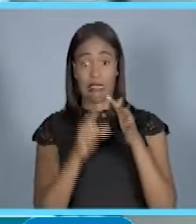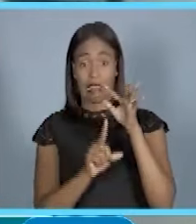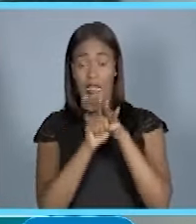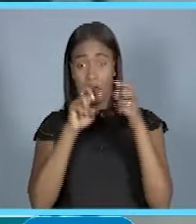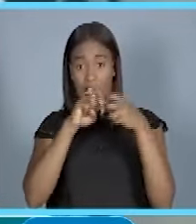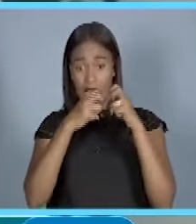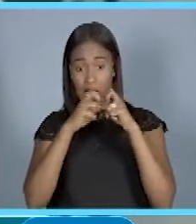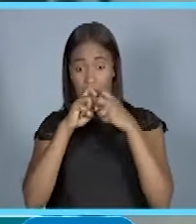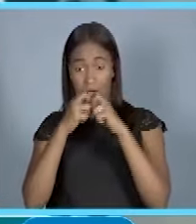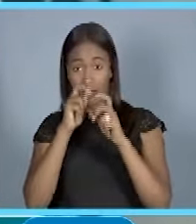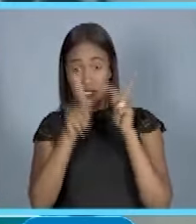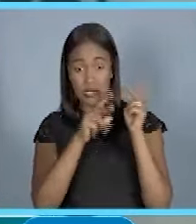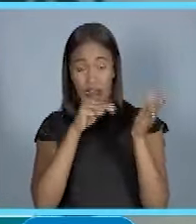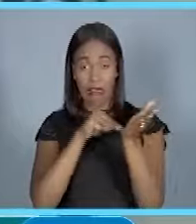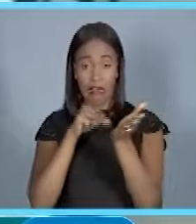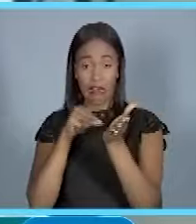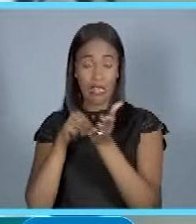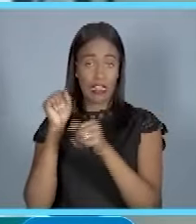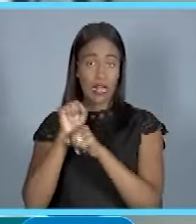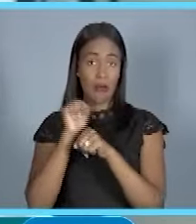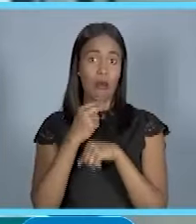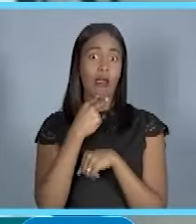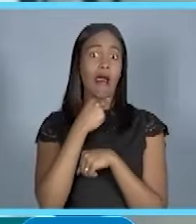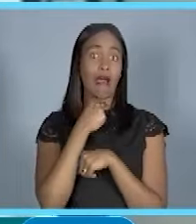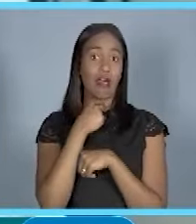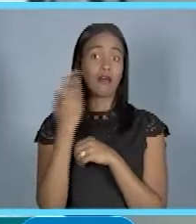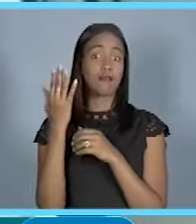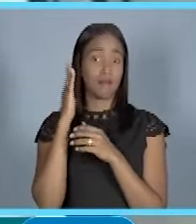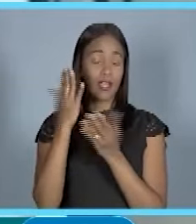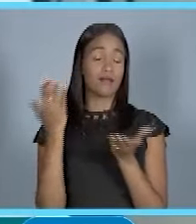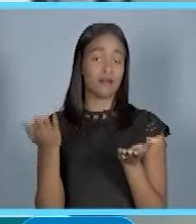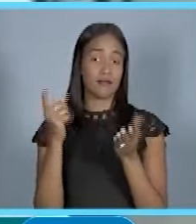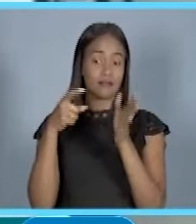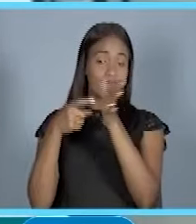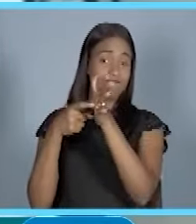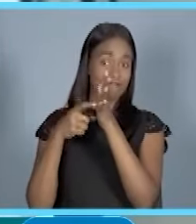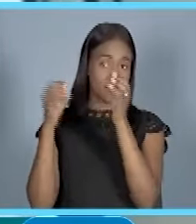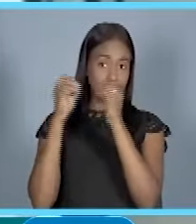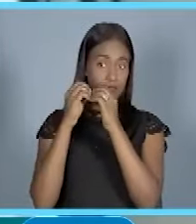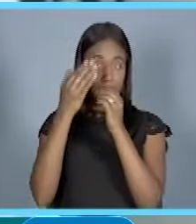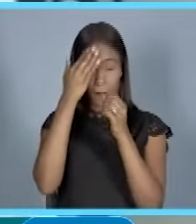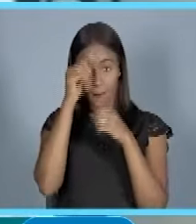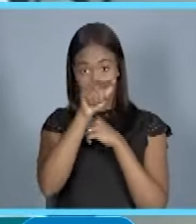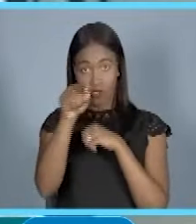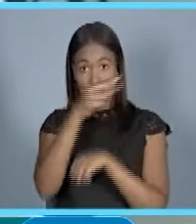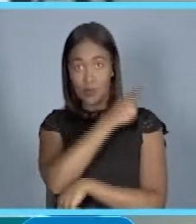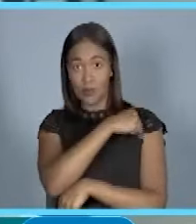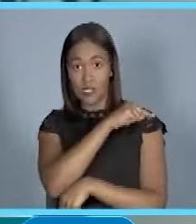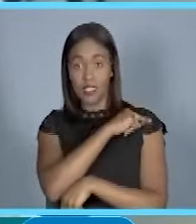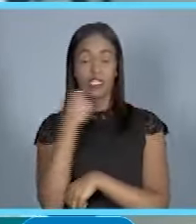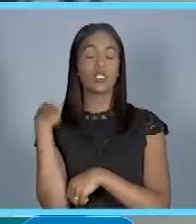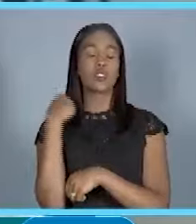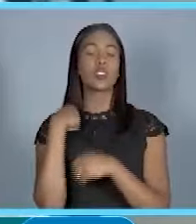de personal, se va a sobrecargar más la institución con los referimientos que hagan esos hospitales cuando no puedan darle una respuesta oportuna a